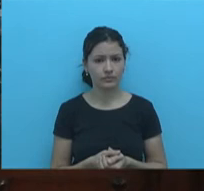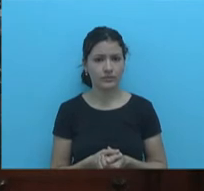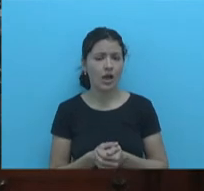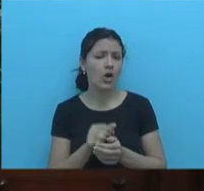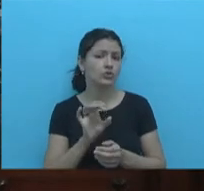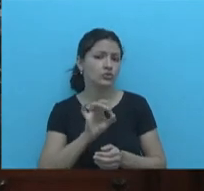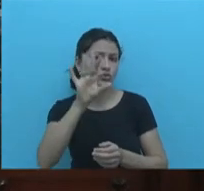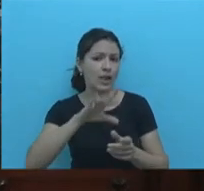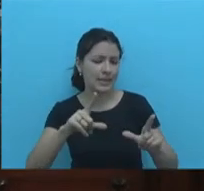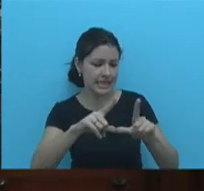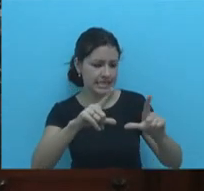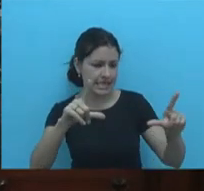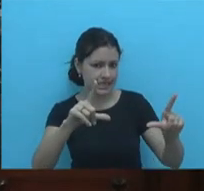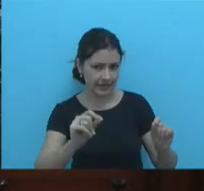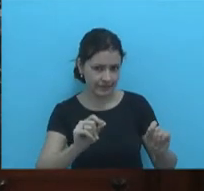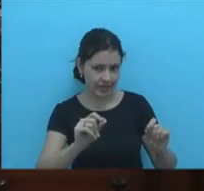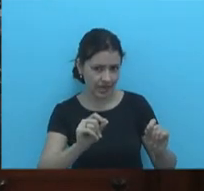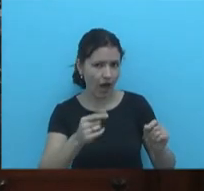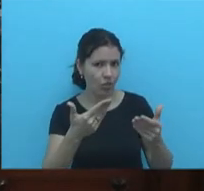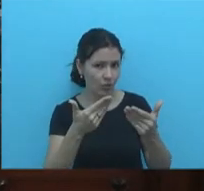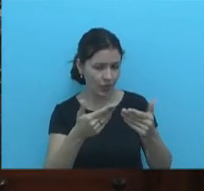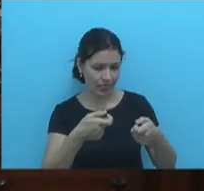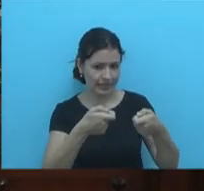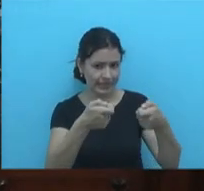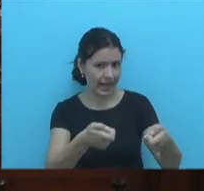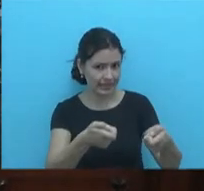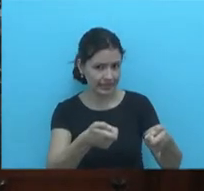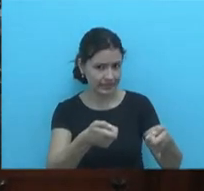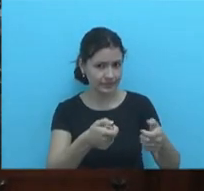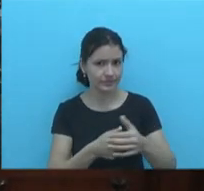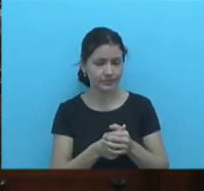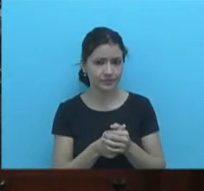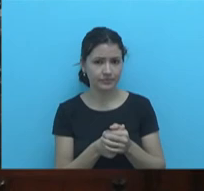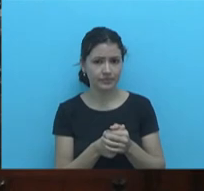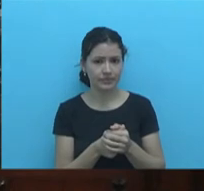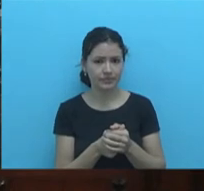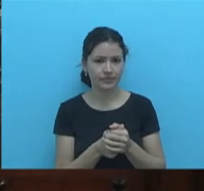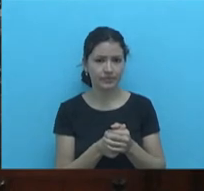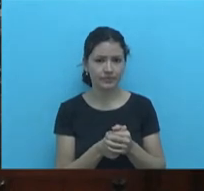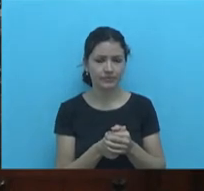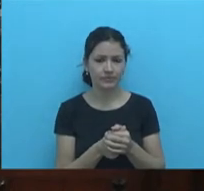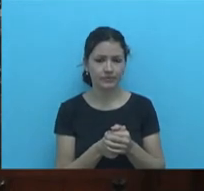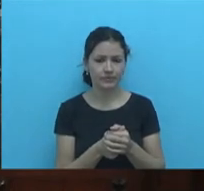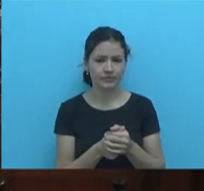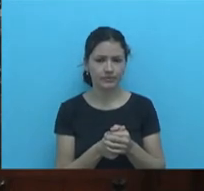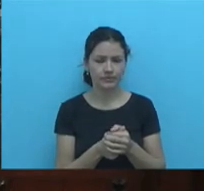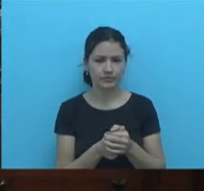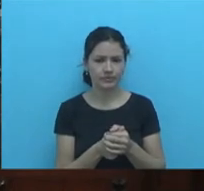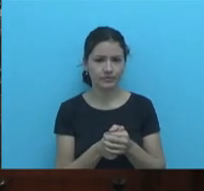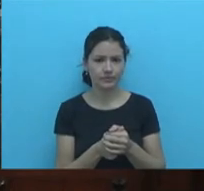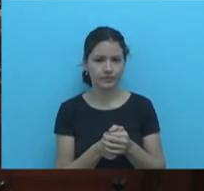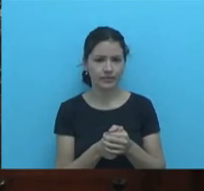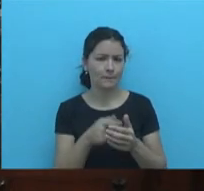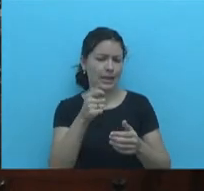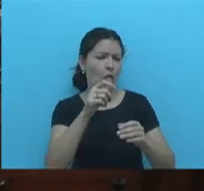que realizaste el curso, como lo especifican los artículos. No es un oficio, digamos, algo que te den un